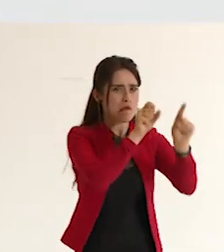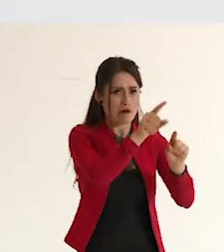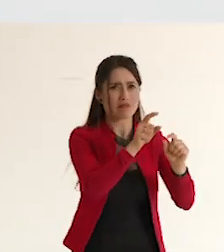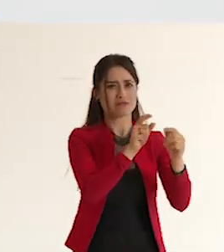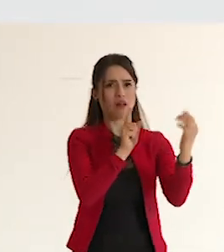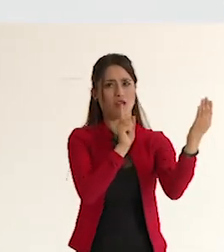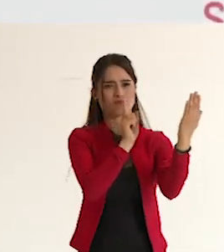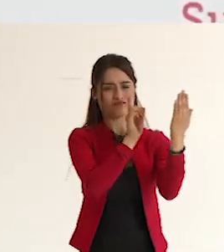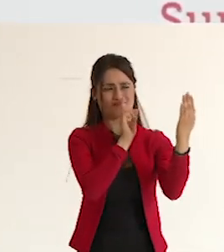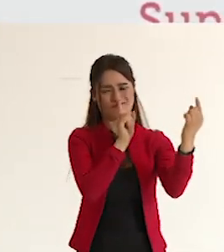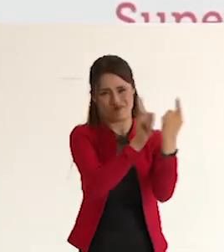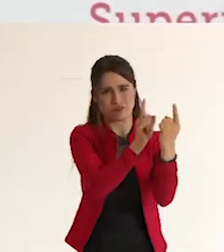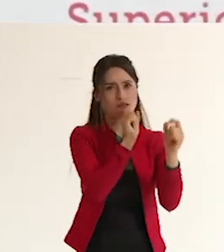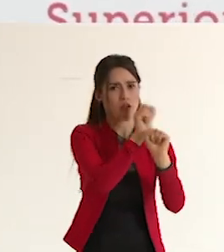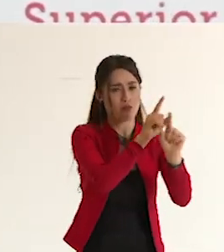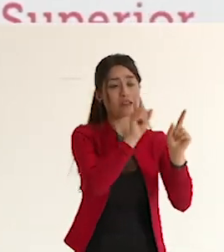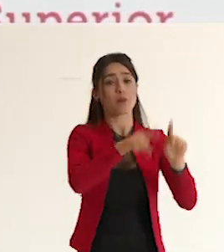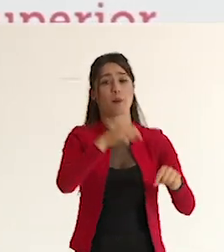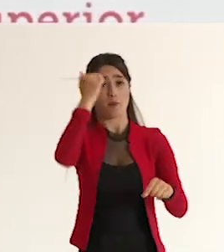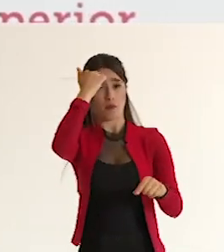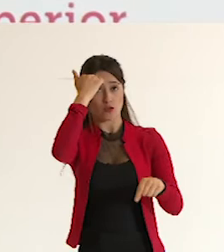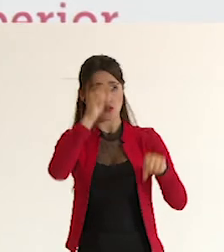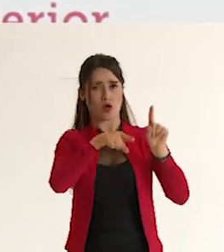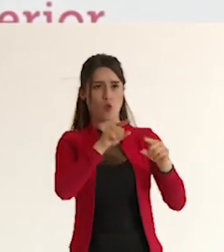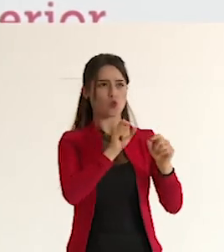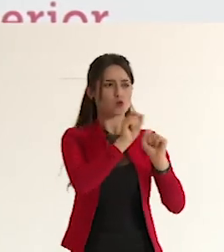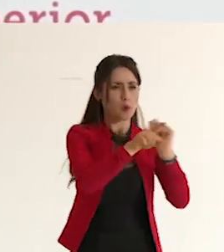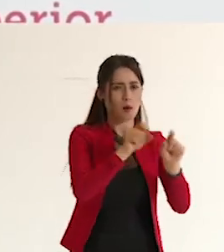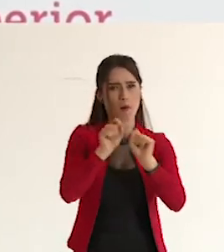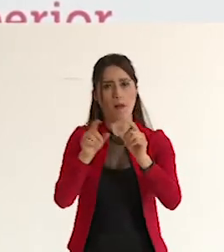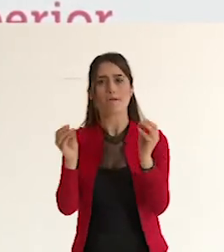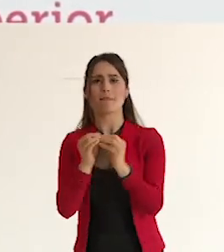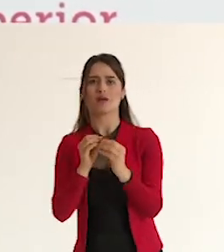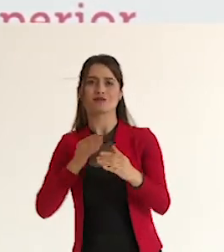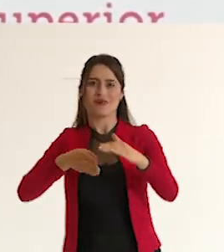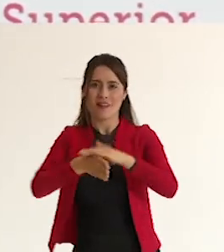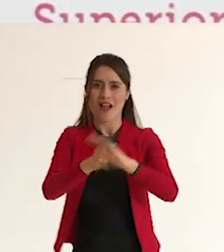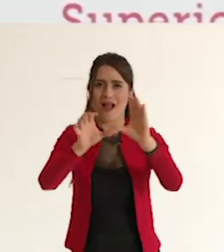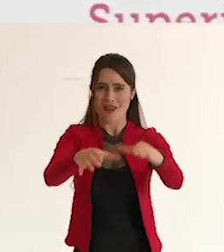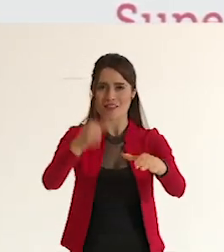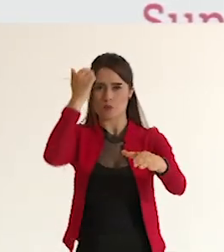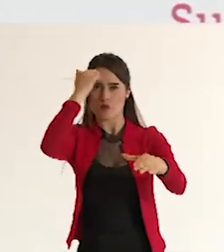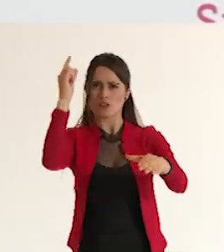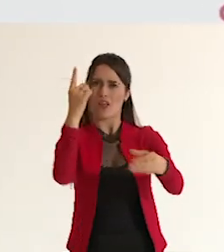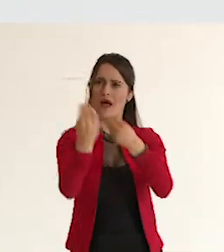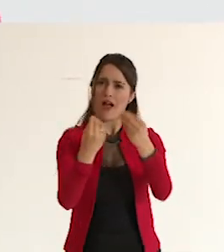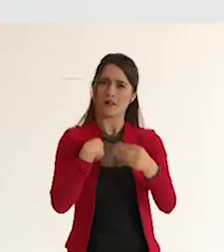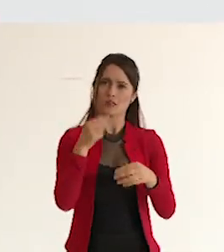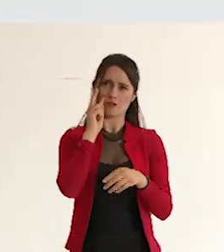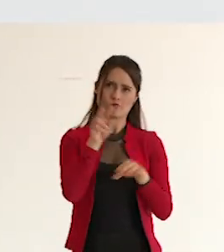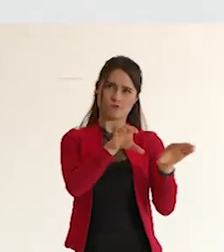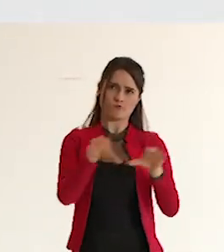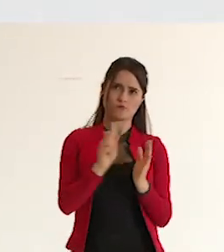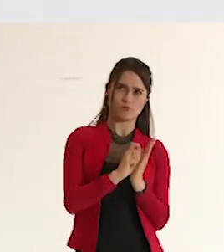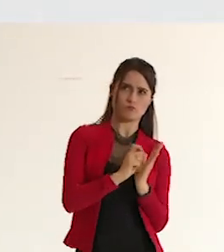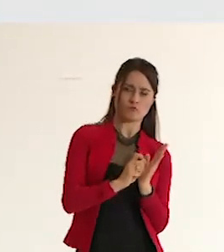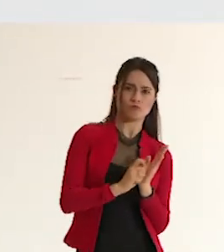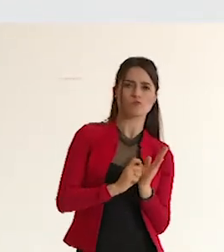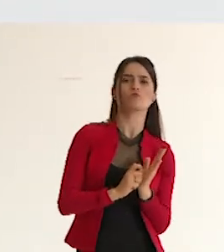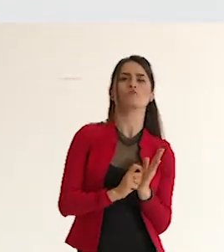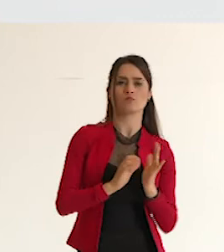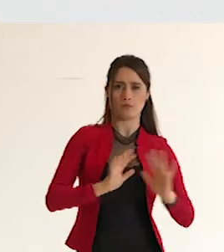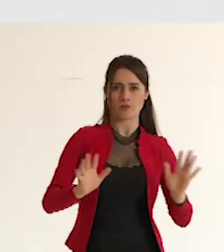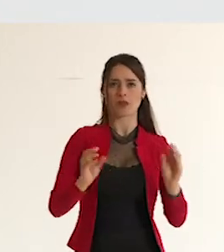cuales les hicimos entrevistas también les hicimos observación no participante en sus clases y revisamos los y la voz de sus asignaturas y